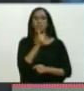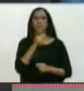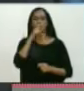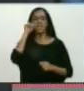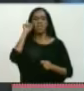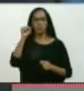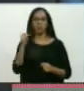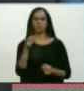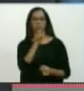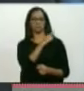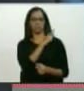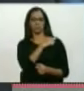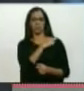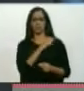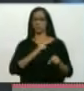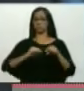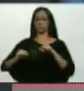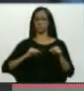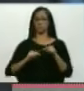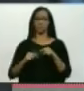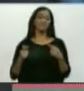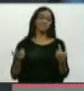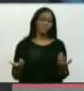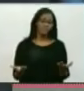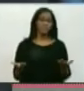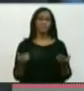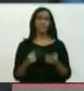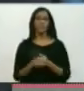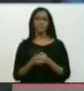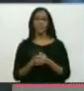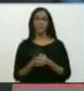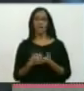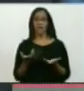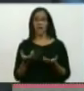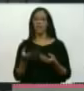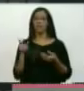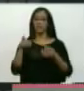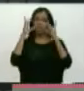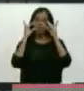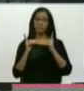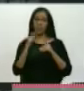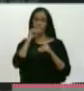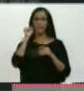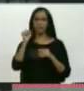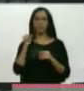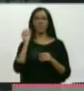el que maneja a las autoridades, y en manos de Nicolás Maduro está Aída Merlano. Ni